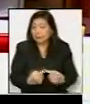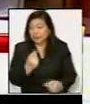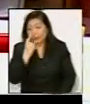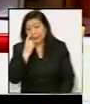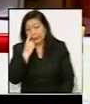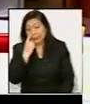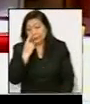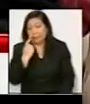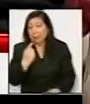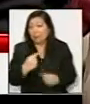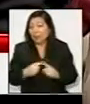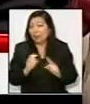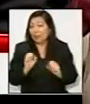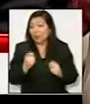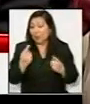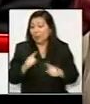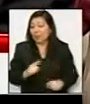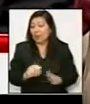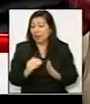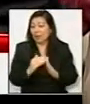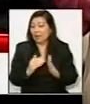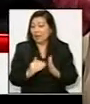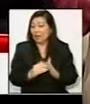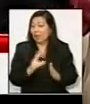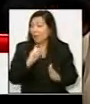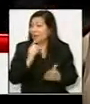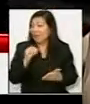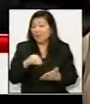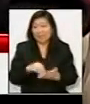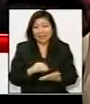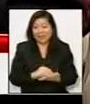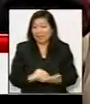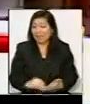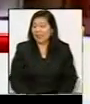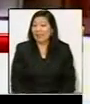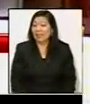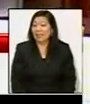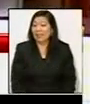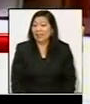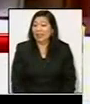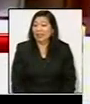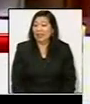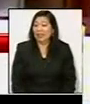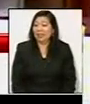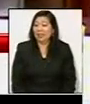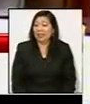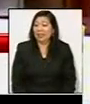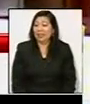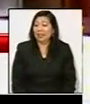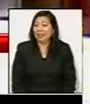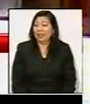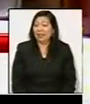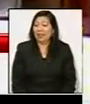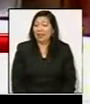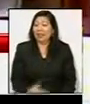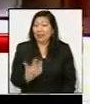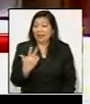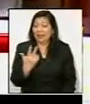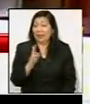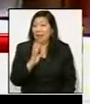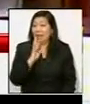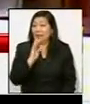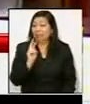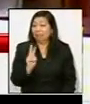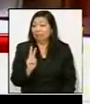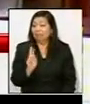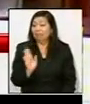acuerdo pero yo sí yo estoy hablando de un artículo que no es de tres parlamentarios que han hecho la observación